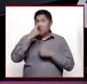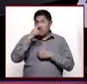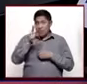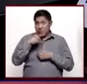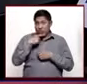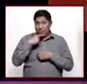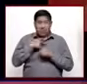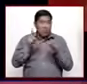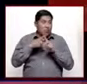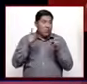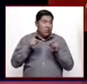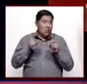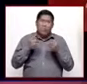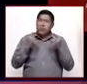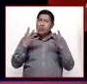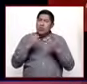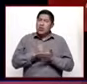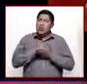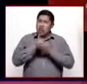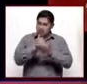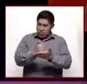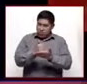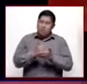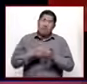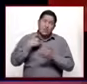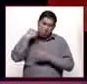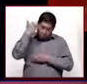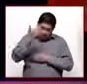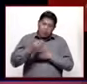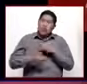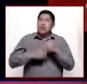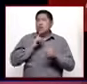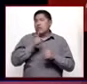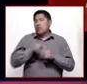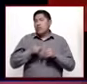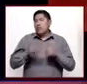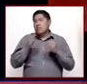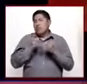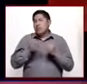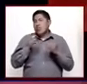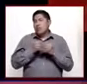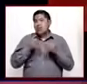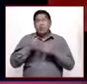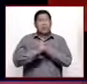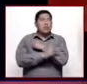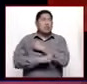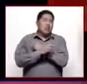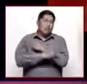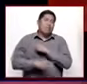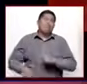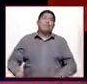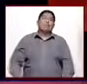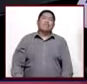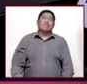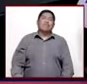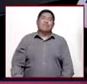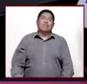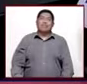curiosidad, pero sobre todo de mucha ayuda. Así que próximamente tal vez se estén implementando en algunos países y que llegue a nuestro país.